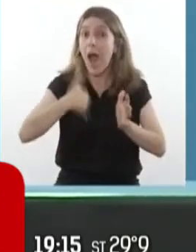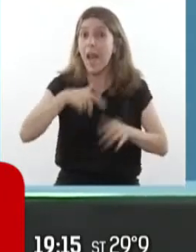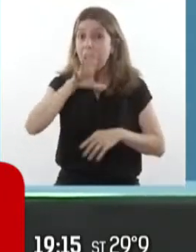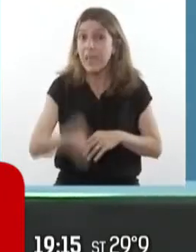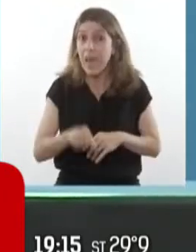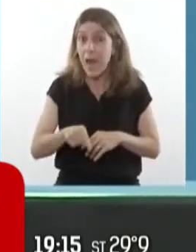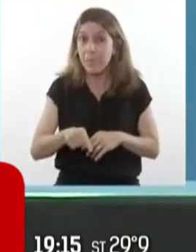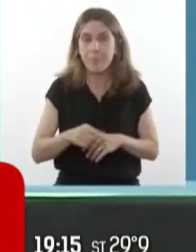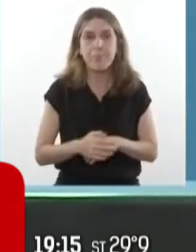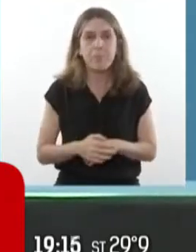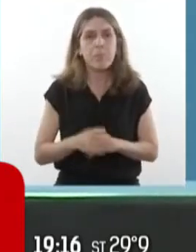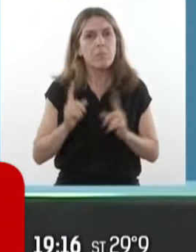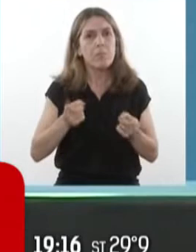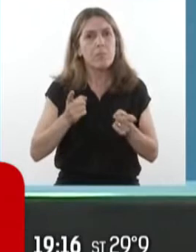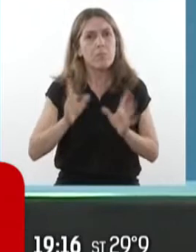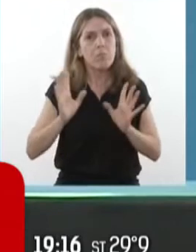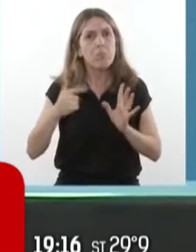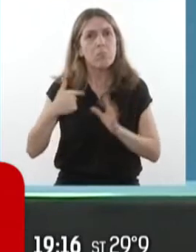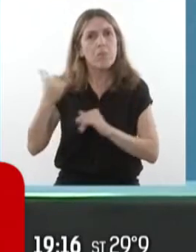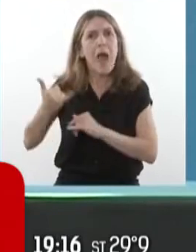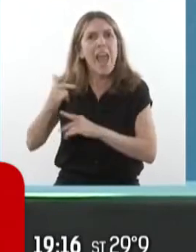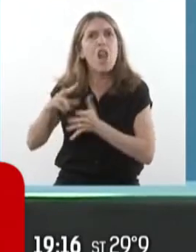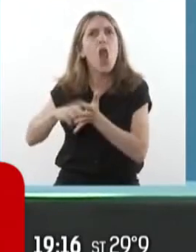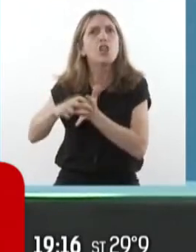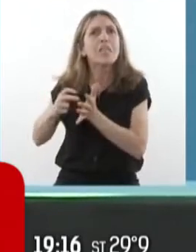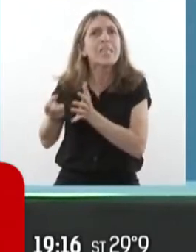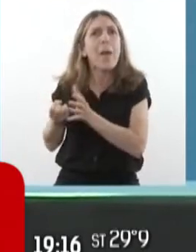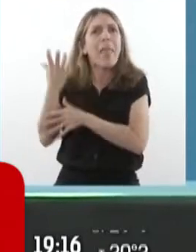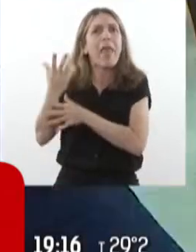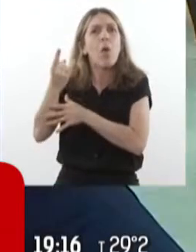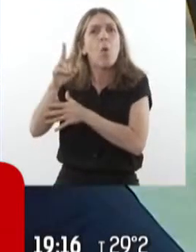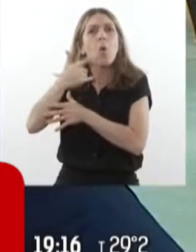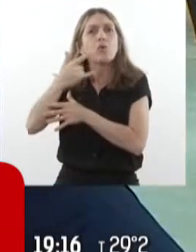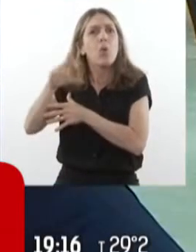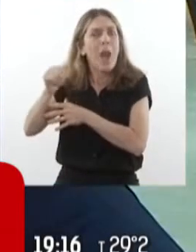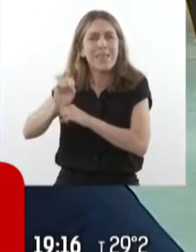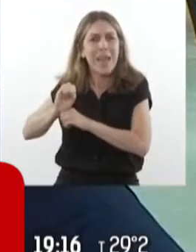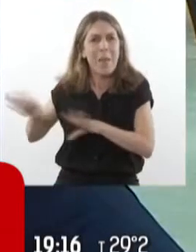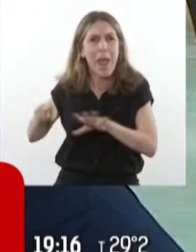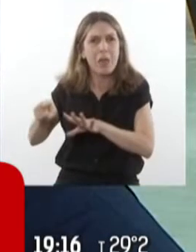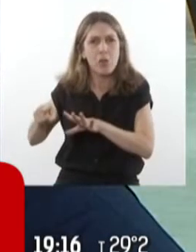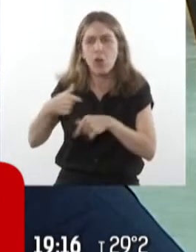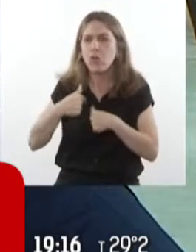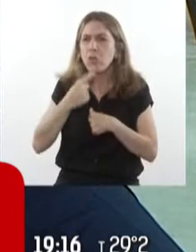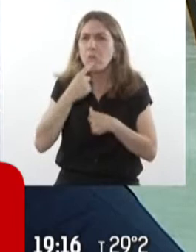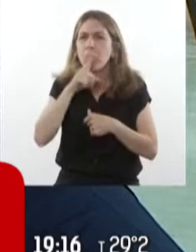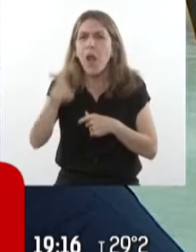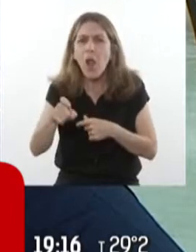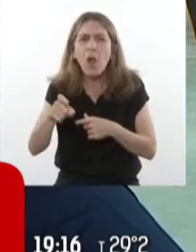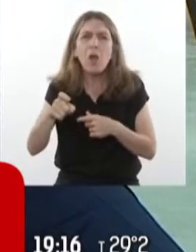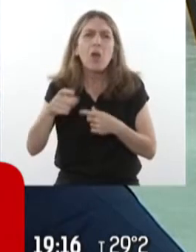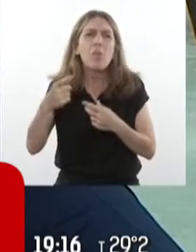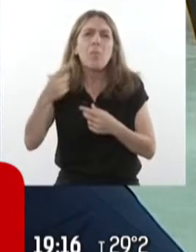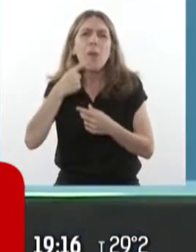Cuando asomó al caso Úrsula, fue tan tremendo lo que uno vio, Cuando uno le preguntan por qué insiste en hablar de